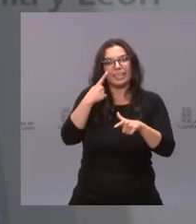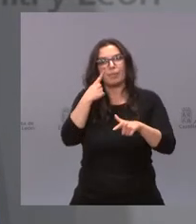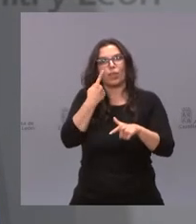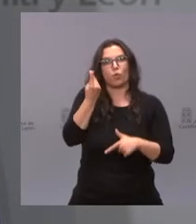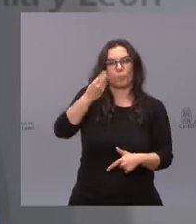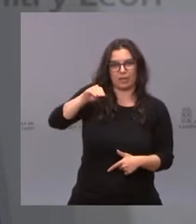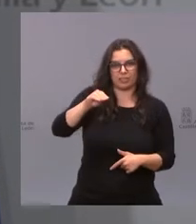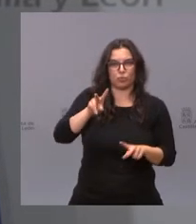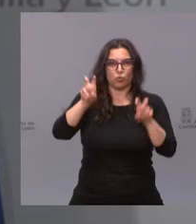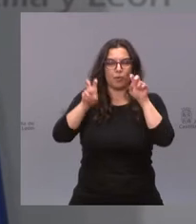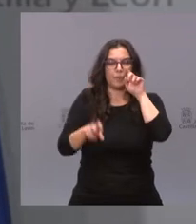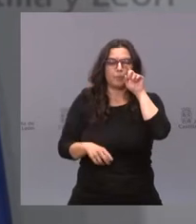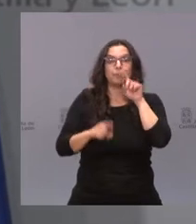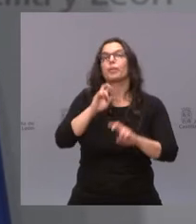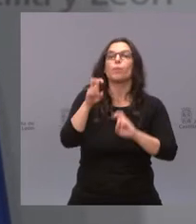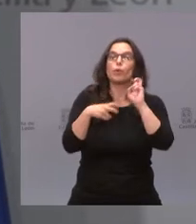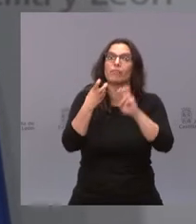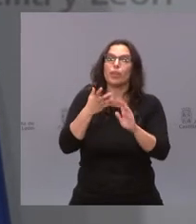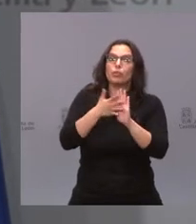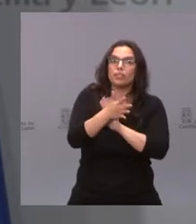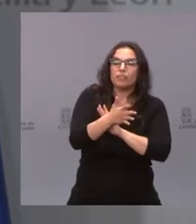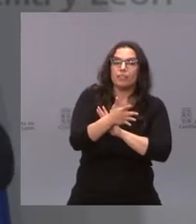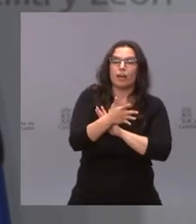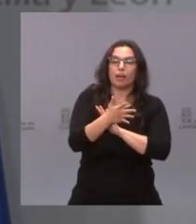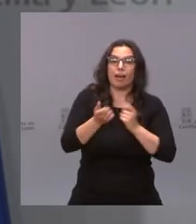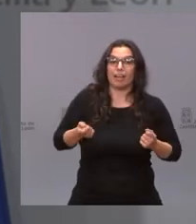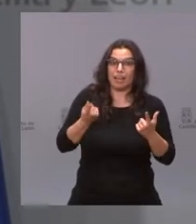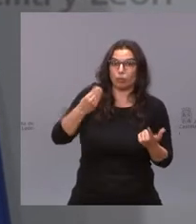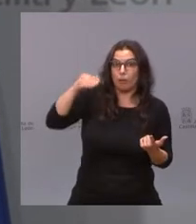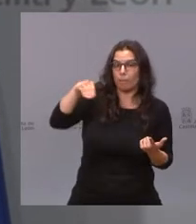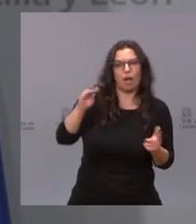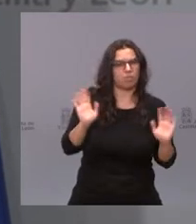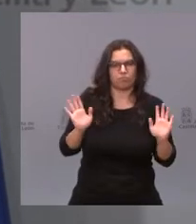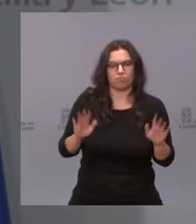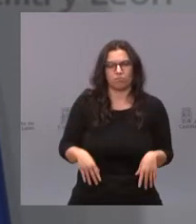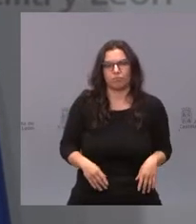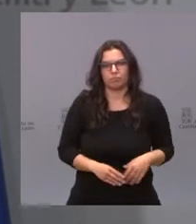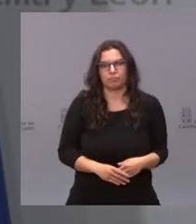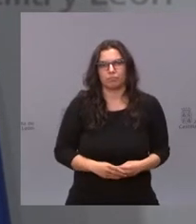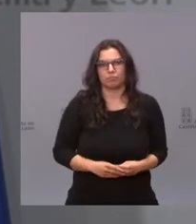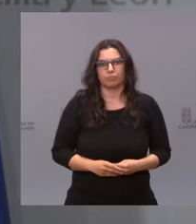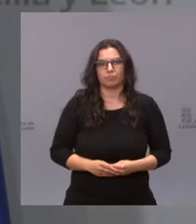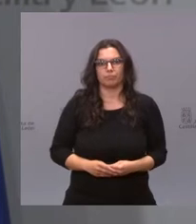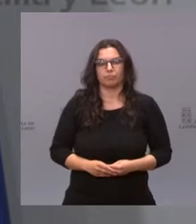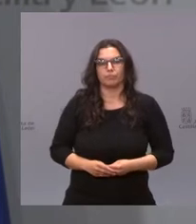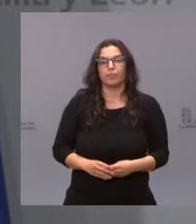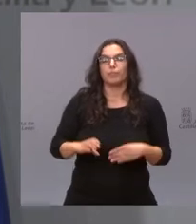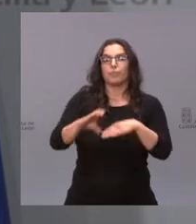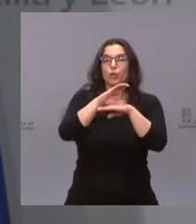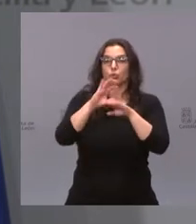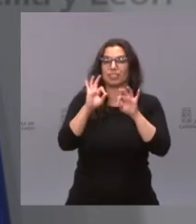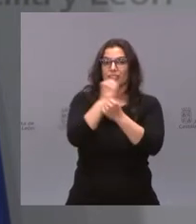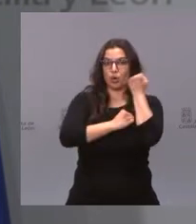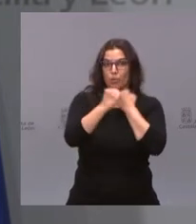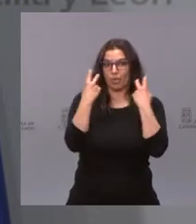fiscal. Esta modificación no va a suponer incremento de gasto alguno. La Consejería de Economía